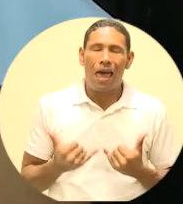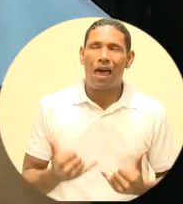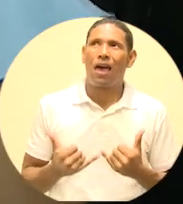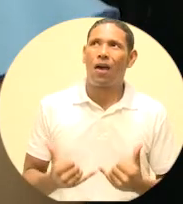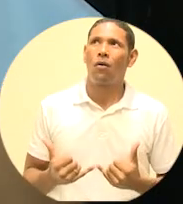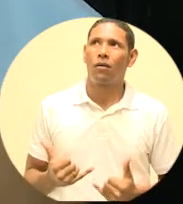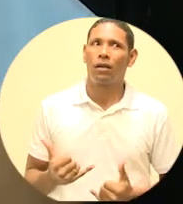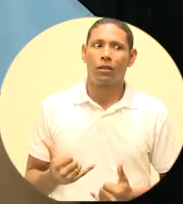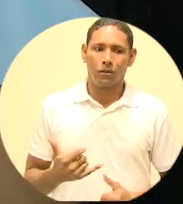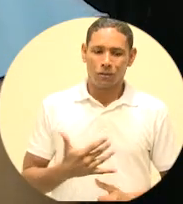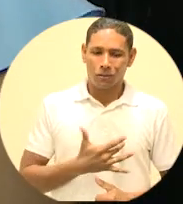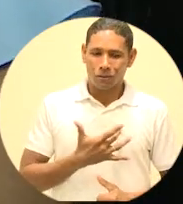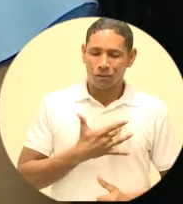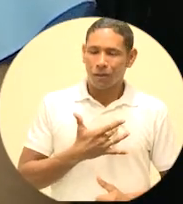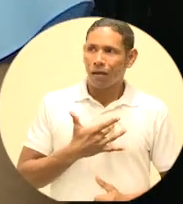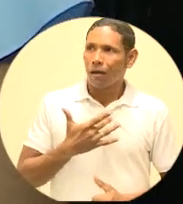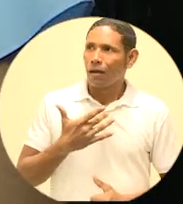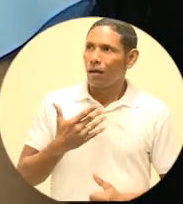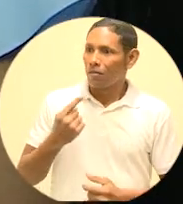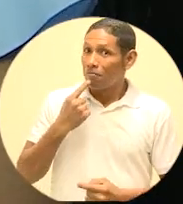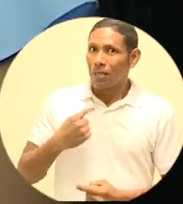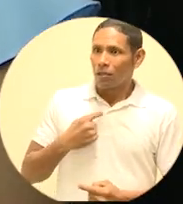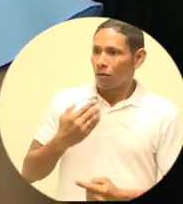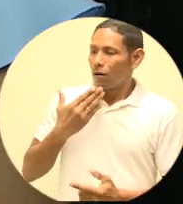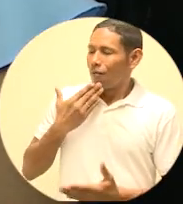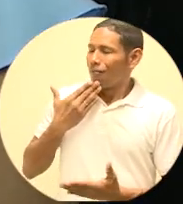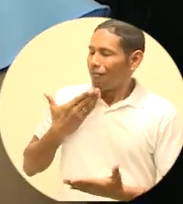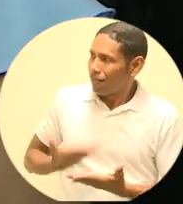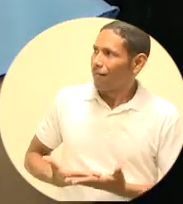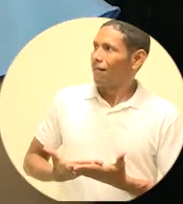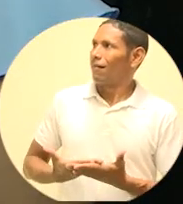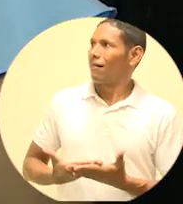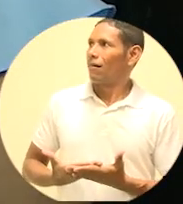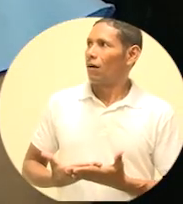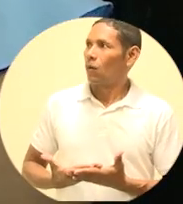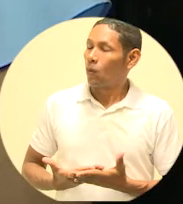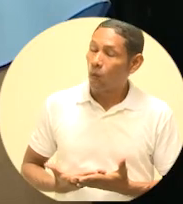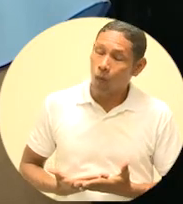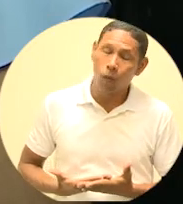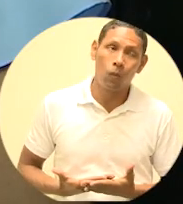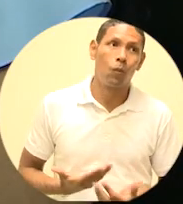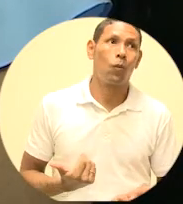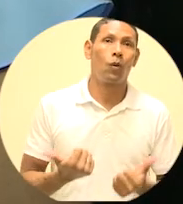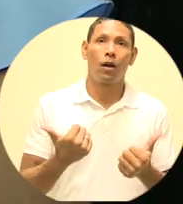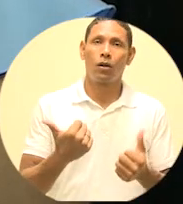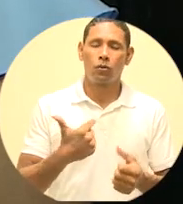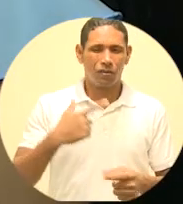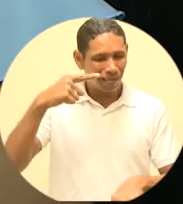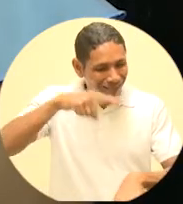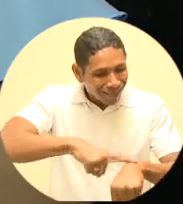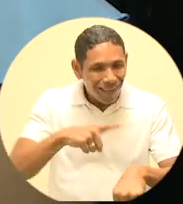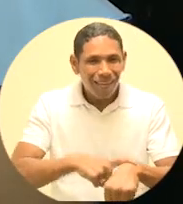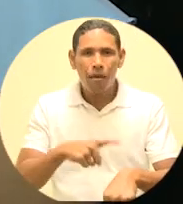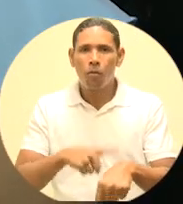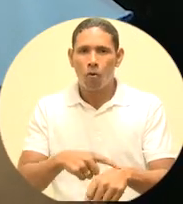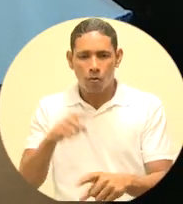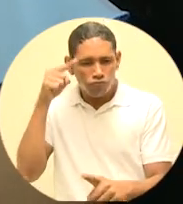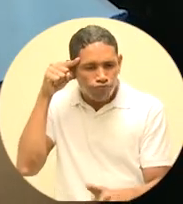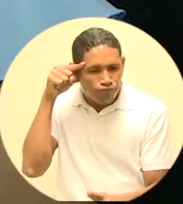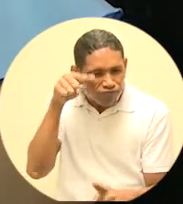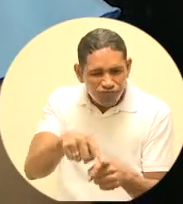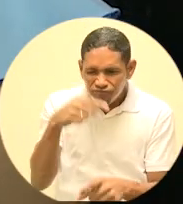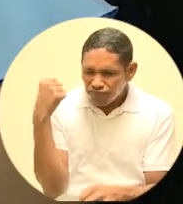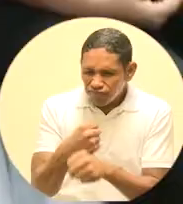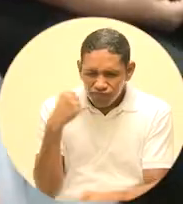le dicen gracias, en el que de una manera muy solemne le agradecen el tiempo y la